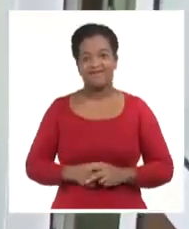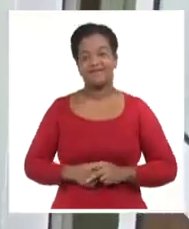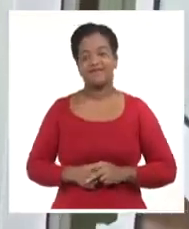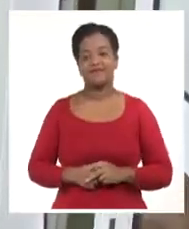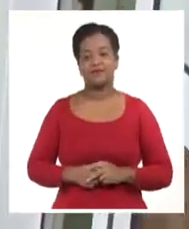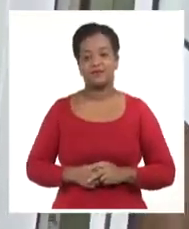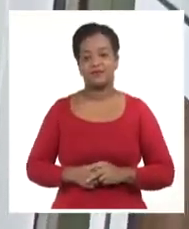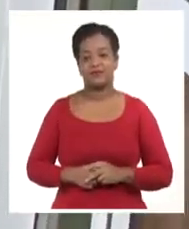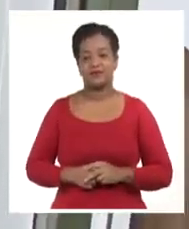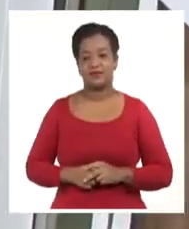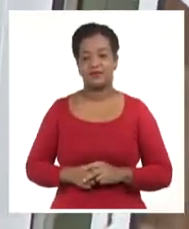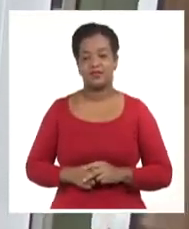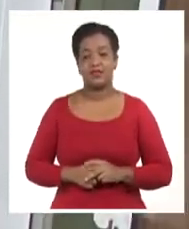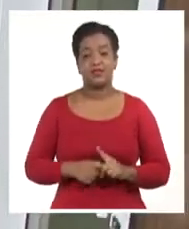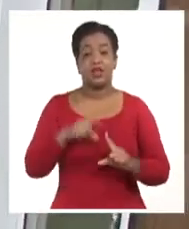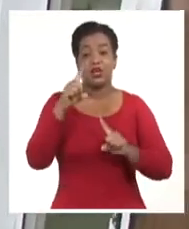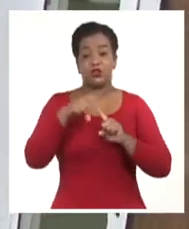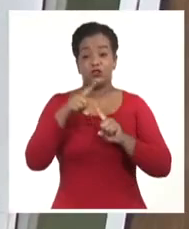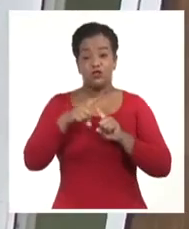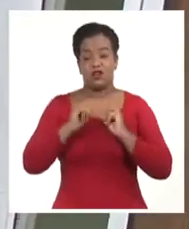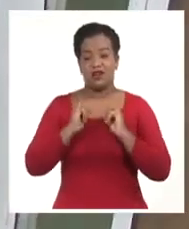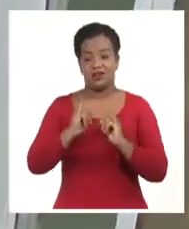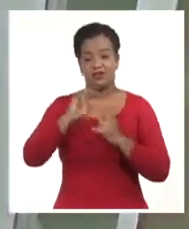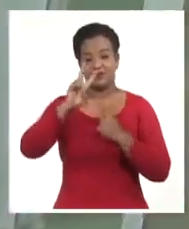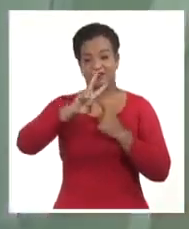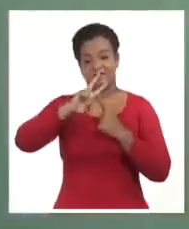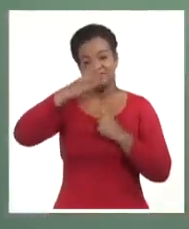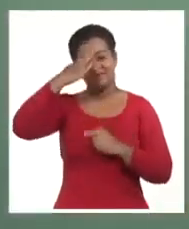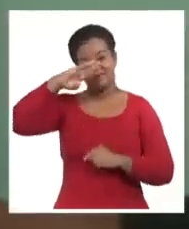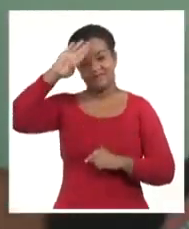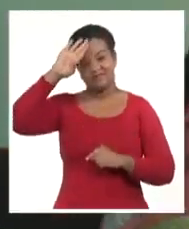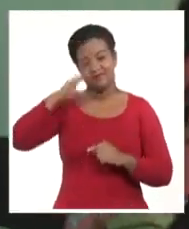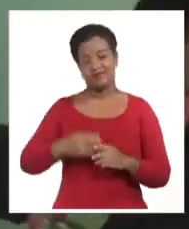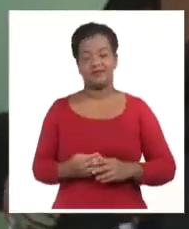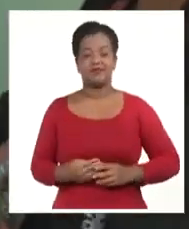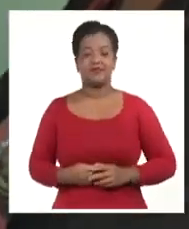Desde Las Tunas, Gianni López Brito, Sistema Informativo de la Televisión Cubana.